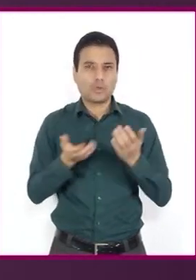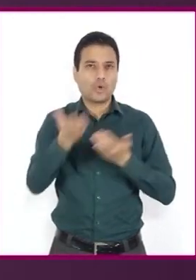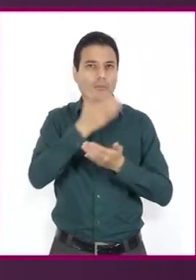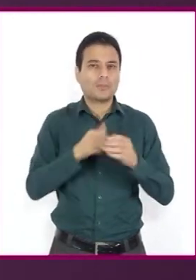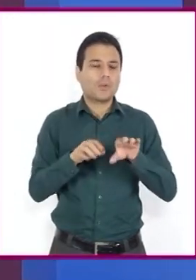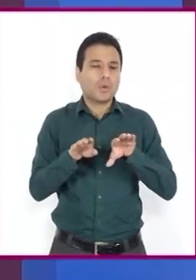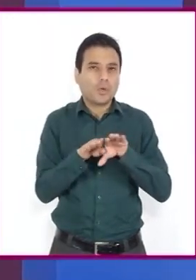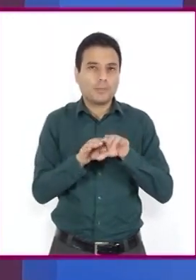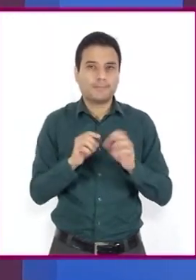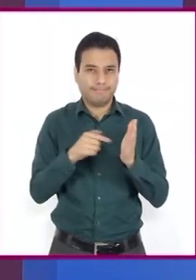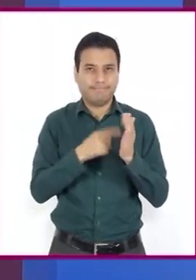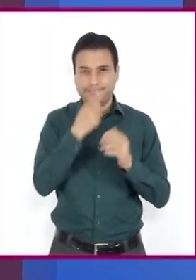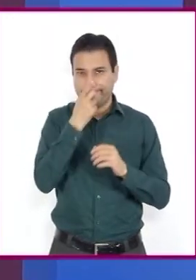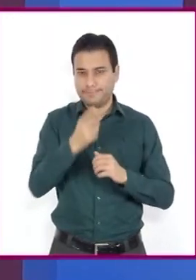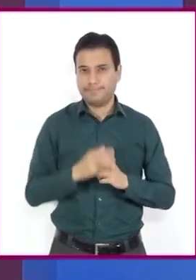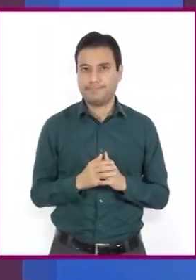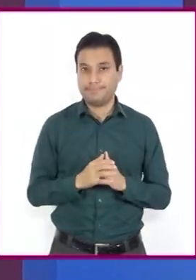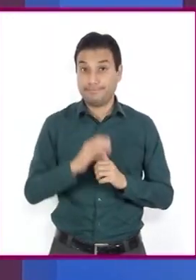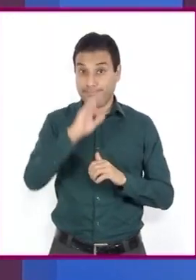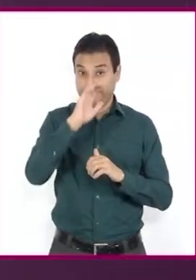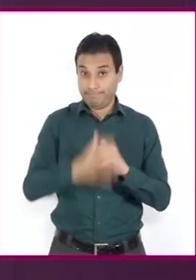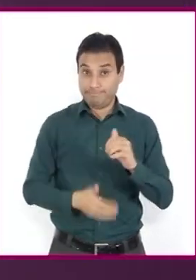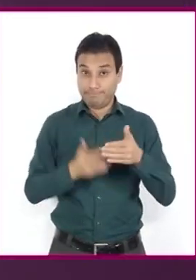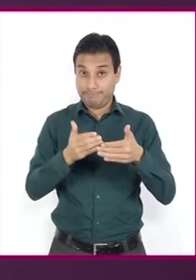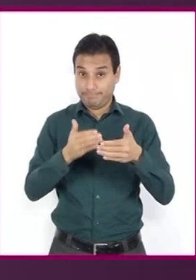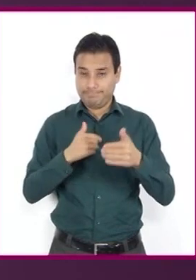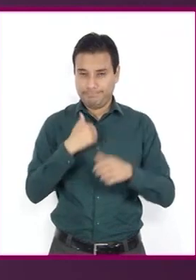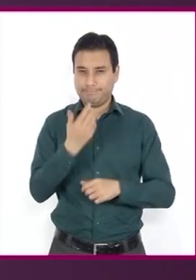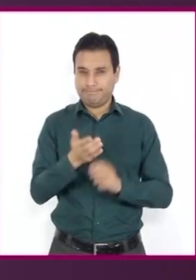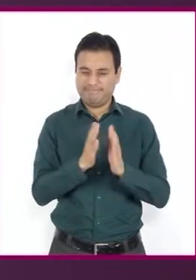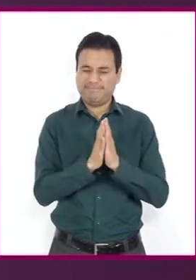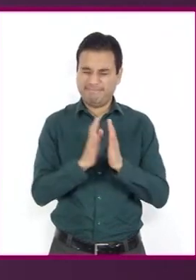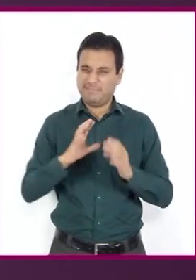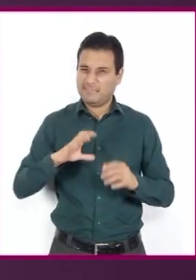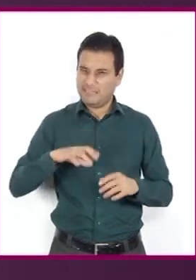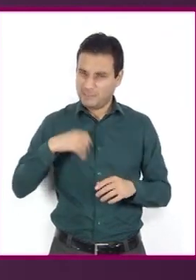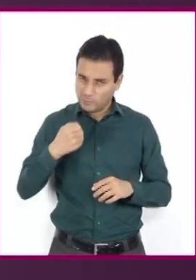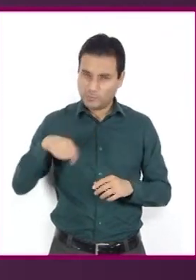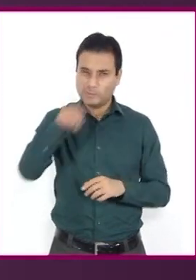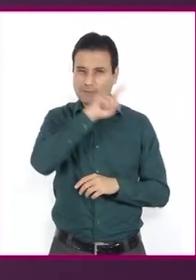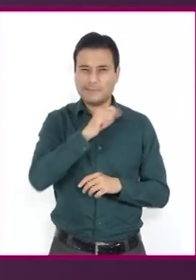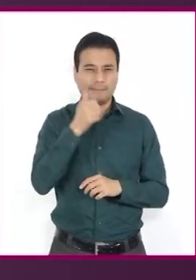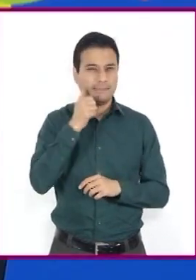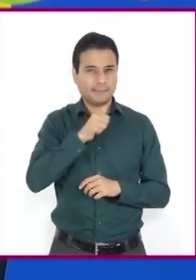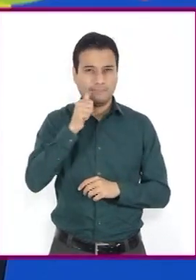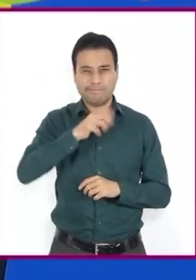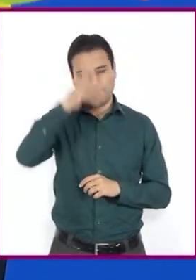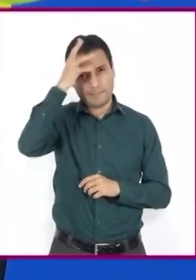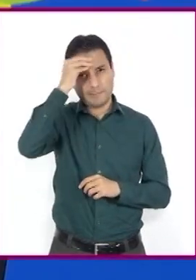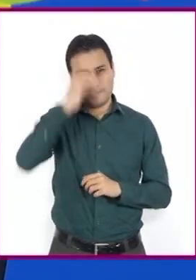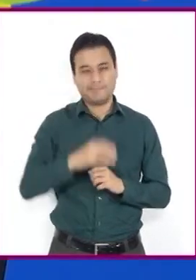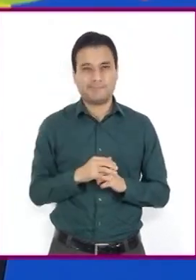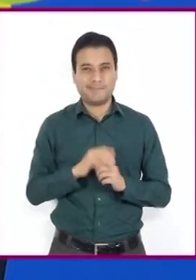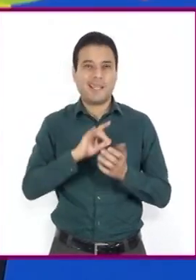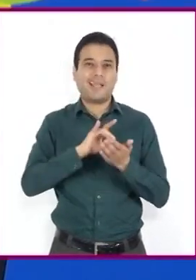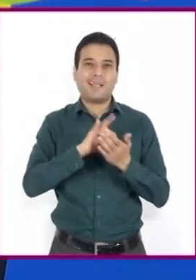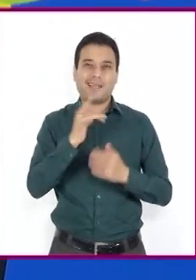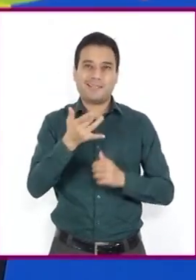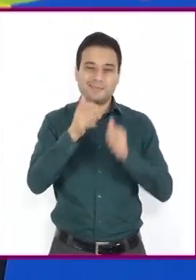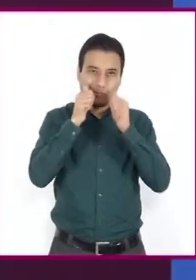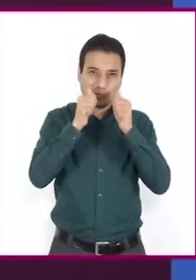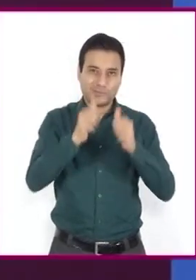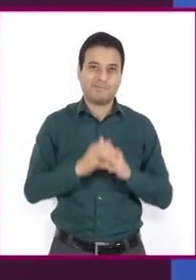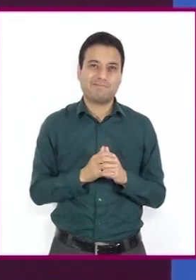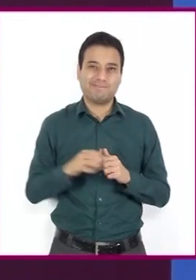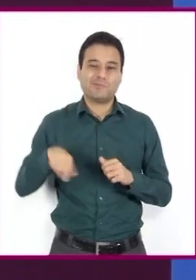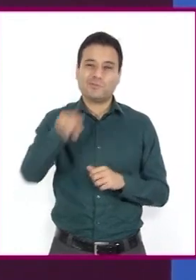armonía. Antes de retirarme, les pido que hagan su mayor esfuerzo para seguir aprendiendo. Les agradezco su atención y les